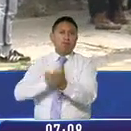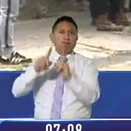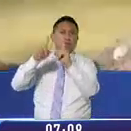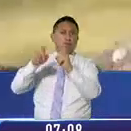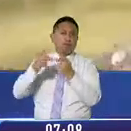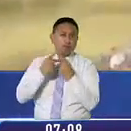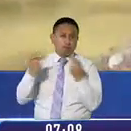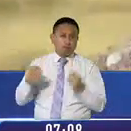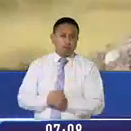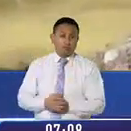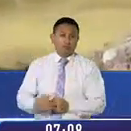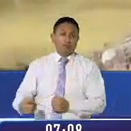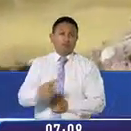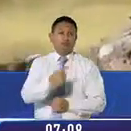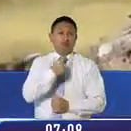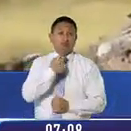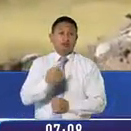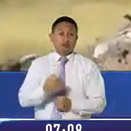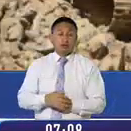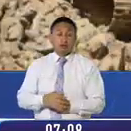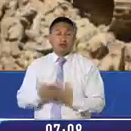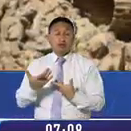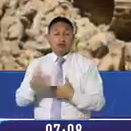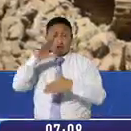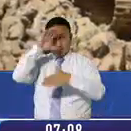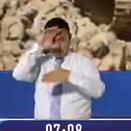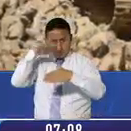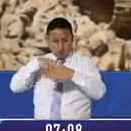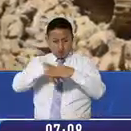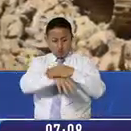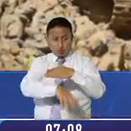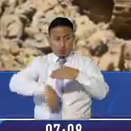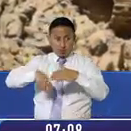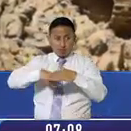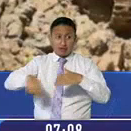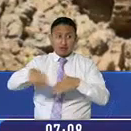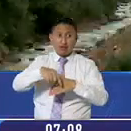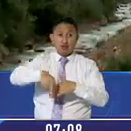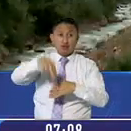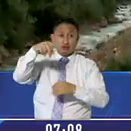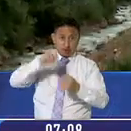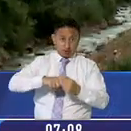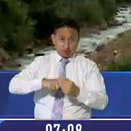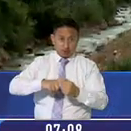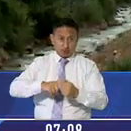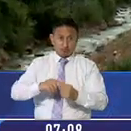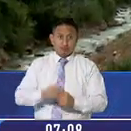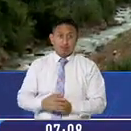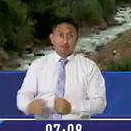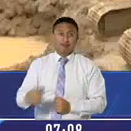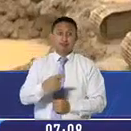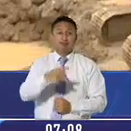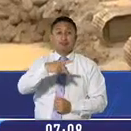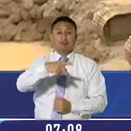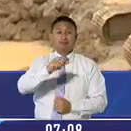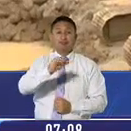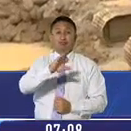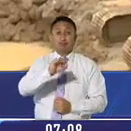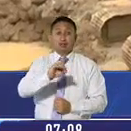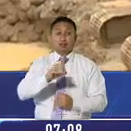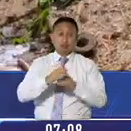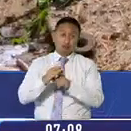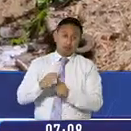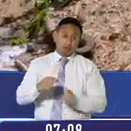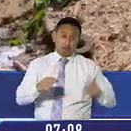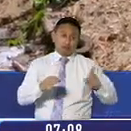que pretende prohibir la actividad minera en las parroquias del noroccidente de la ciudad de Quito, es decir, Pacto, Nanegal, Nanegalito,